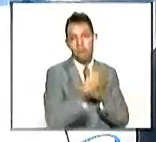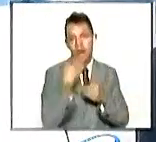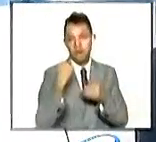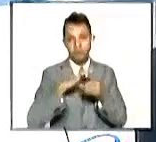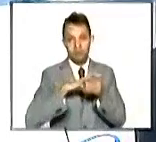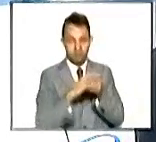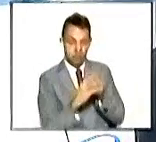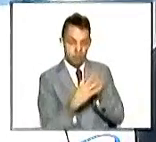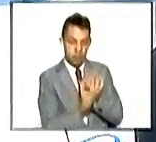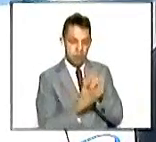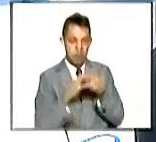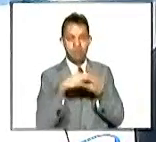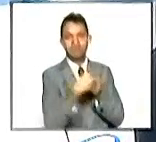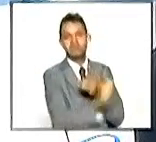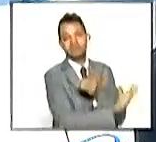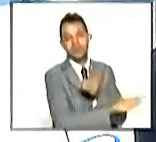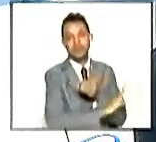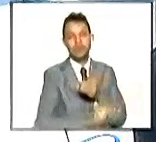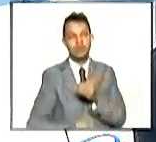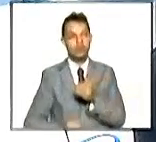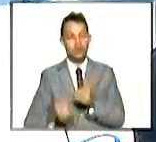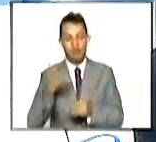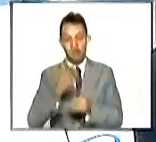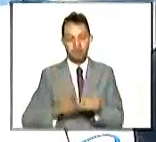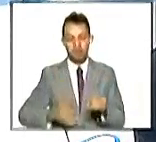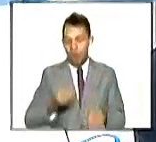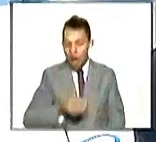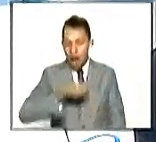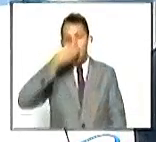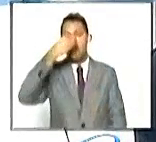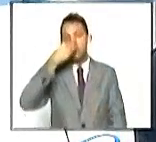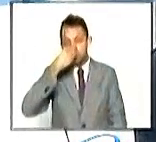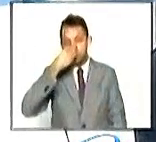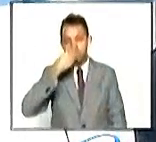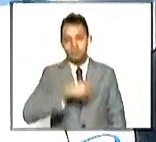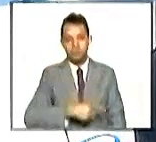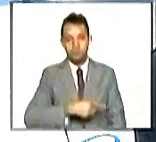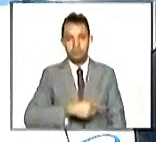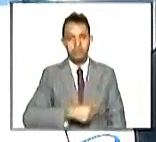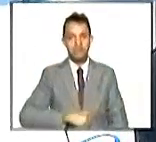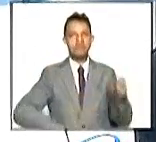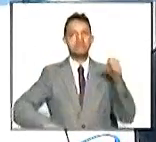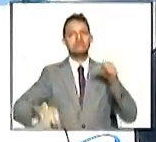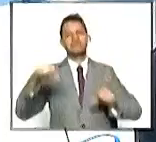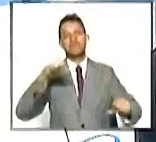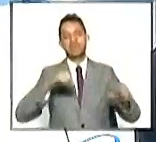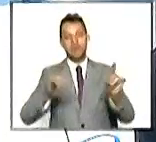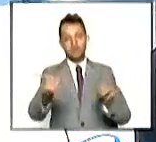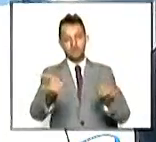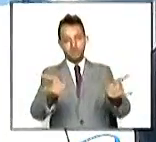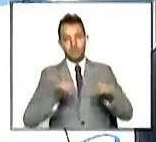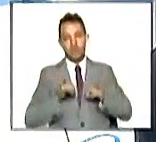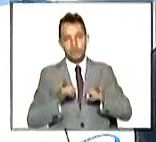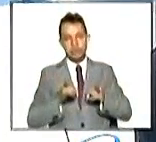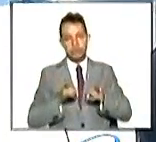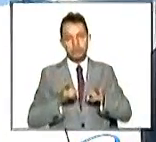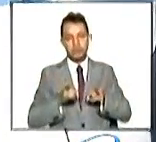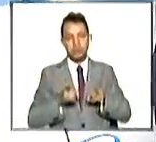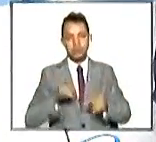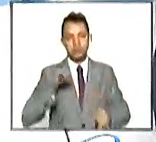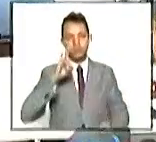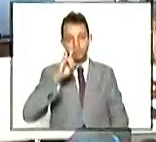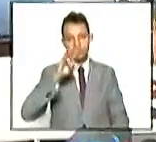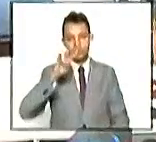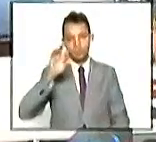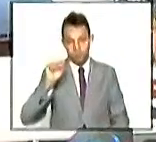lo que está adentro. Pero ustedes se comen un tomate de Aliño con cáscara y se están intoxicando. Y una uva, ahí lo